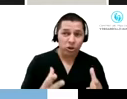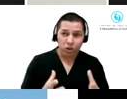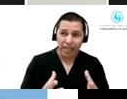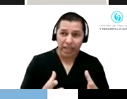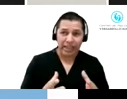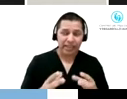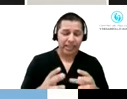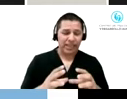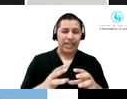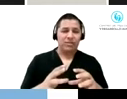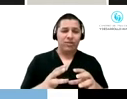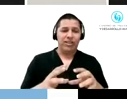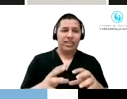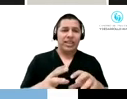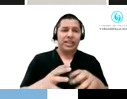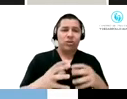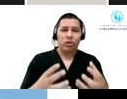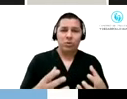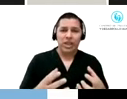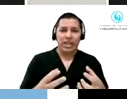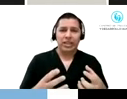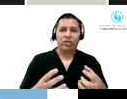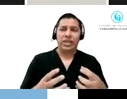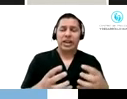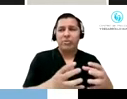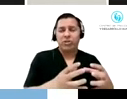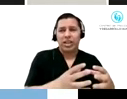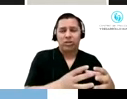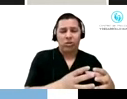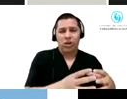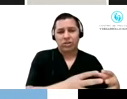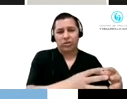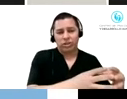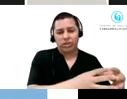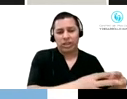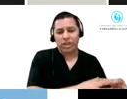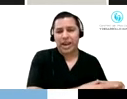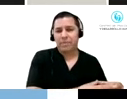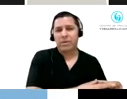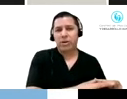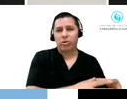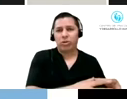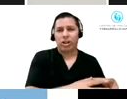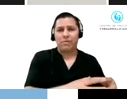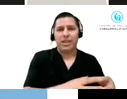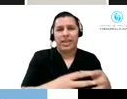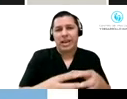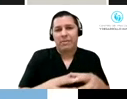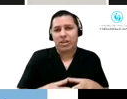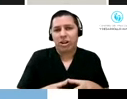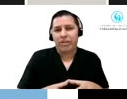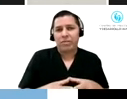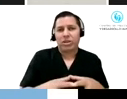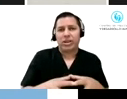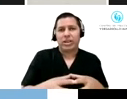la no solidaridad, es un énfasis en estos grupos grandes donde ya vimos que en todo caso se nos ha reprimido emocionalmente y